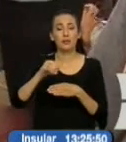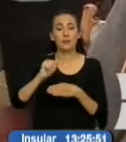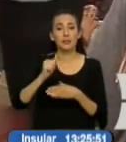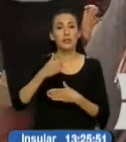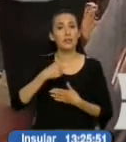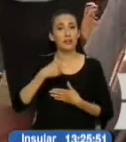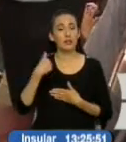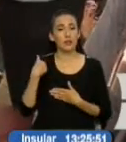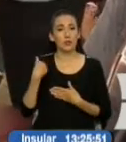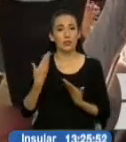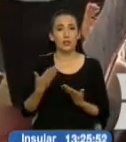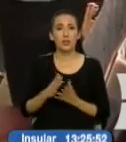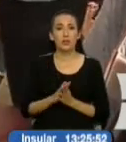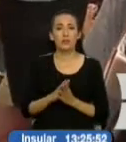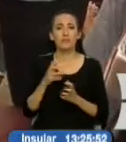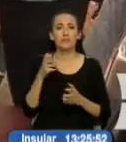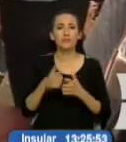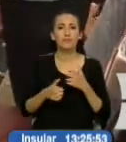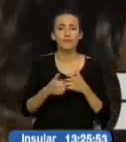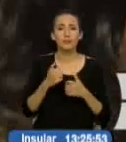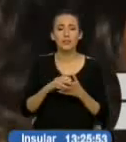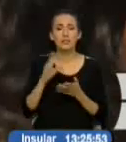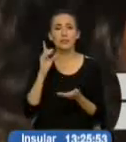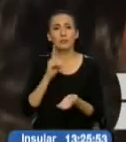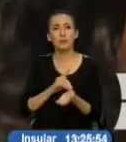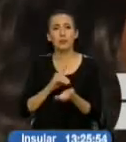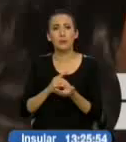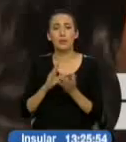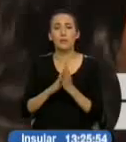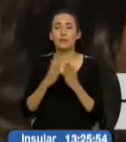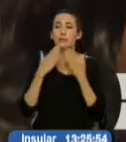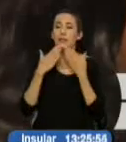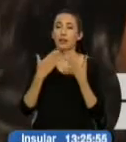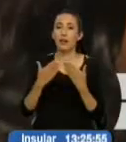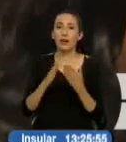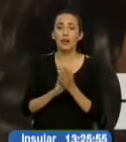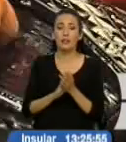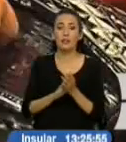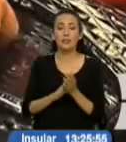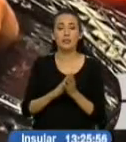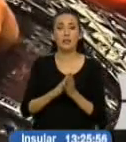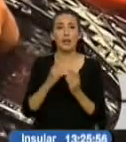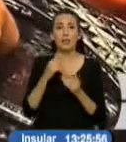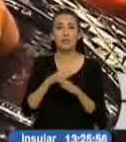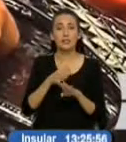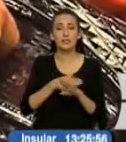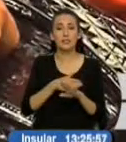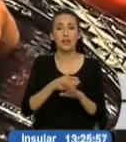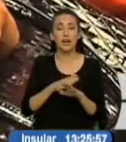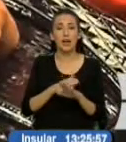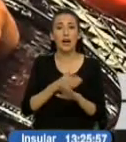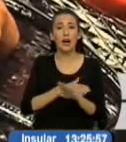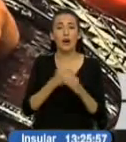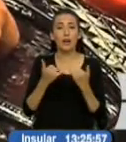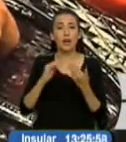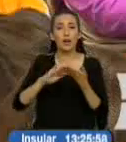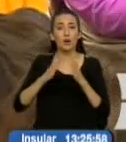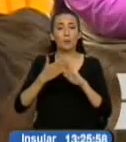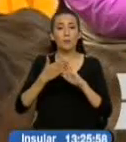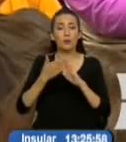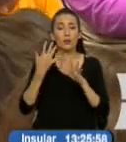tiene problemas médicos. Tras las órdenes ejecutivas de Trump sobre migración, la comunidad